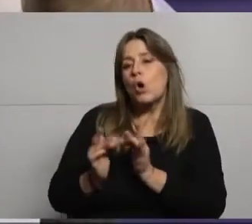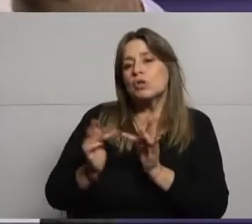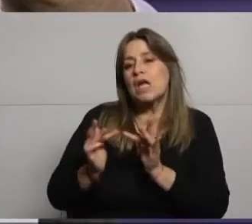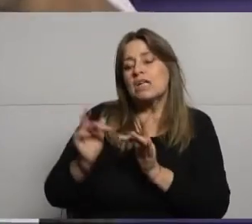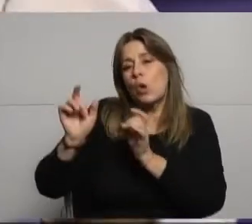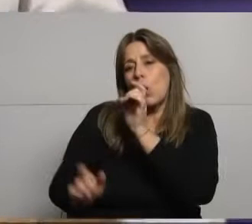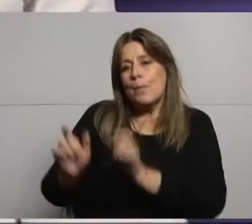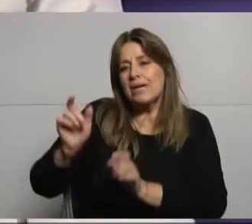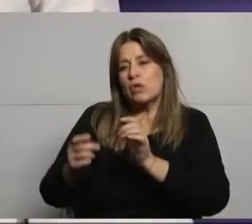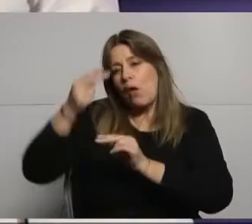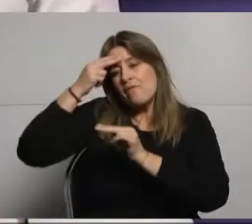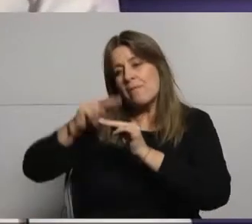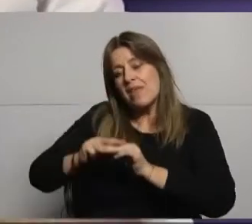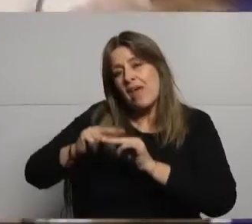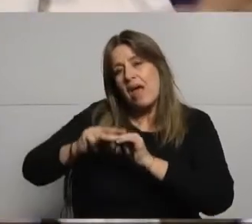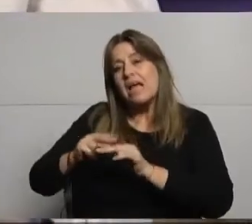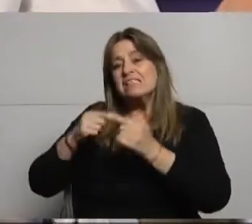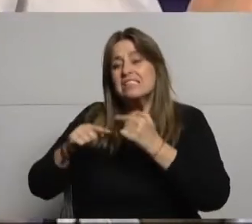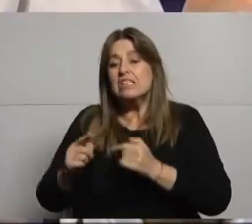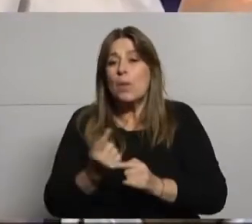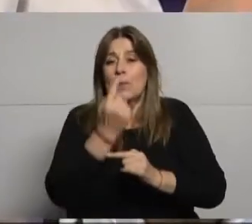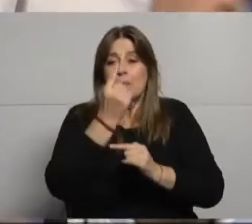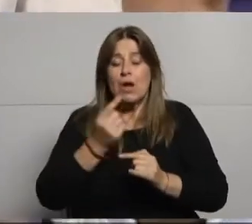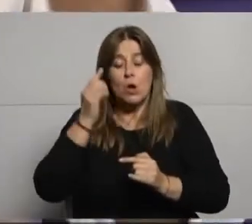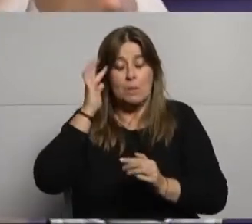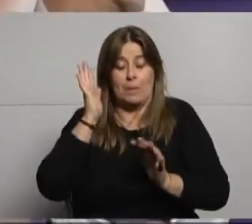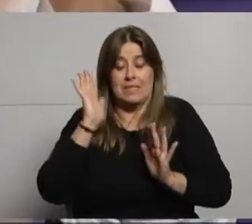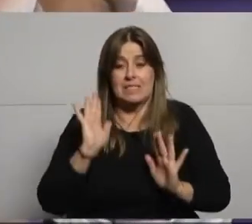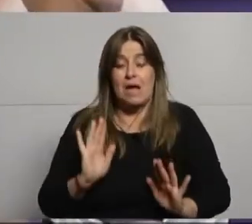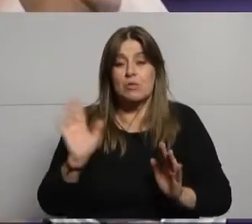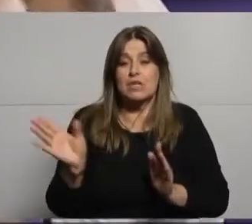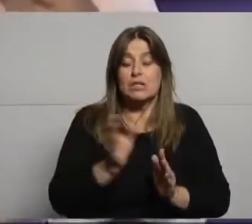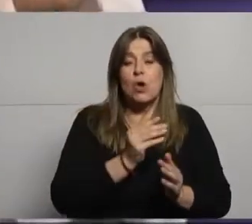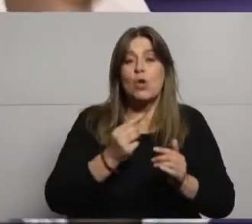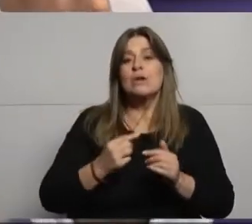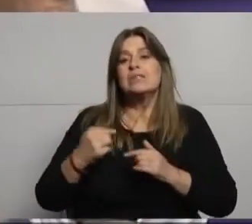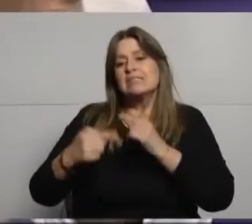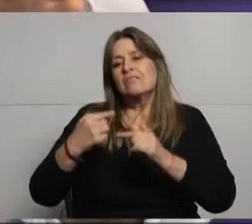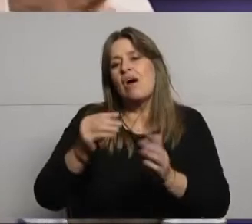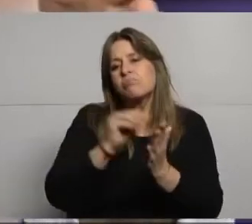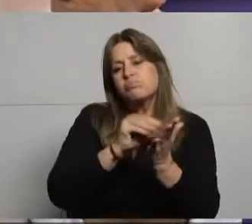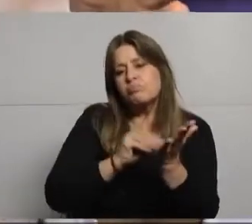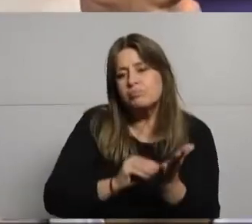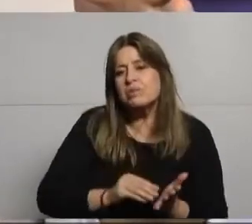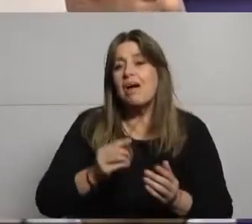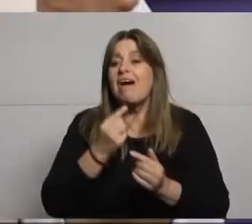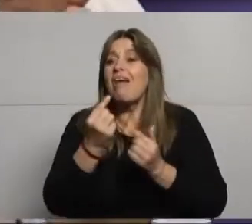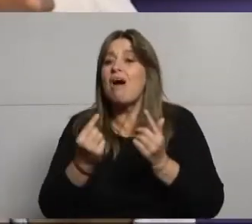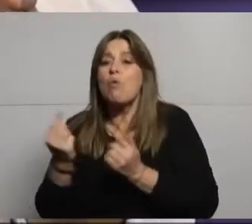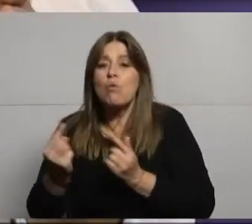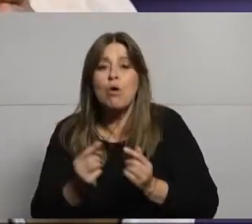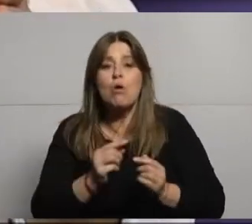que tenía la enfermedad, lo primero que se nos ocurre a todos es decir, bueno, llevemos un registro de por dónde anda cada